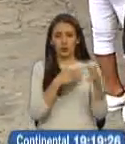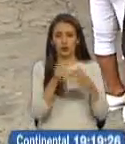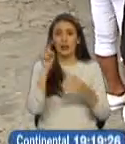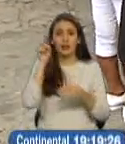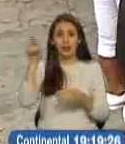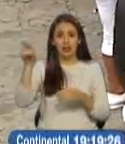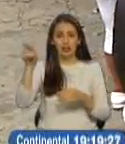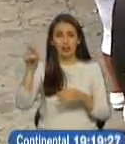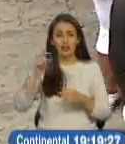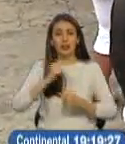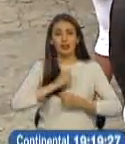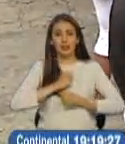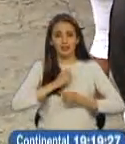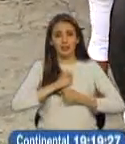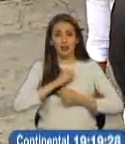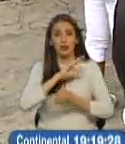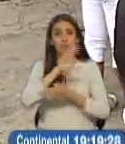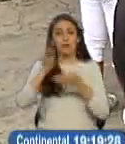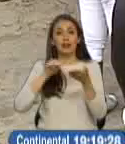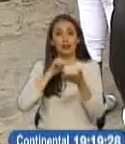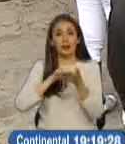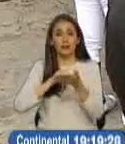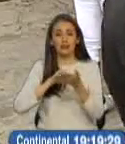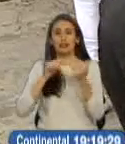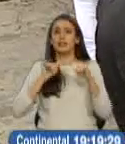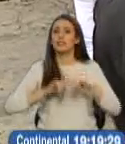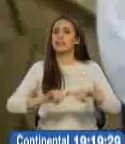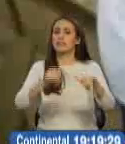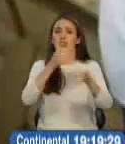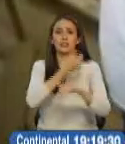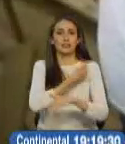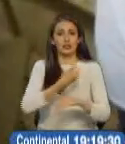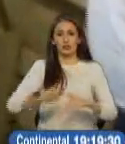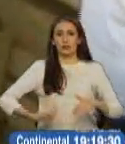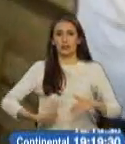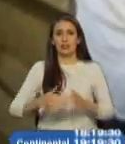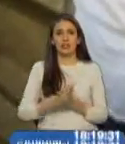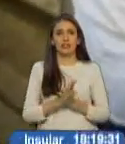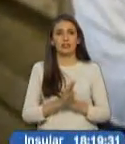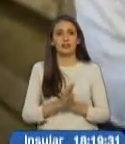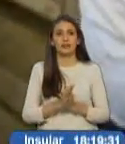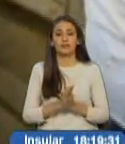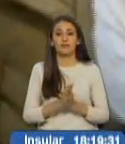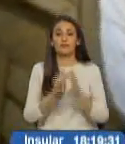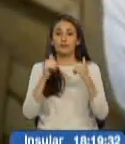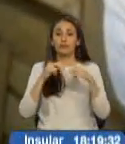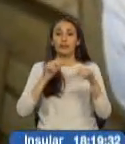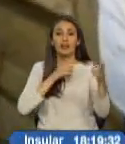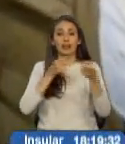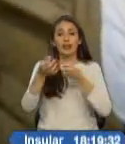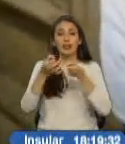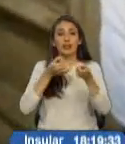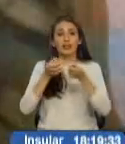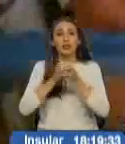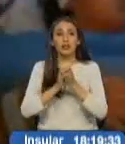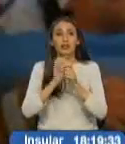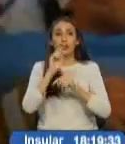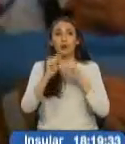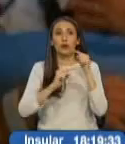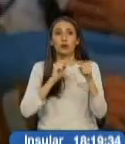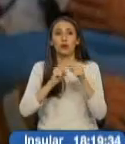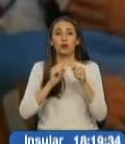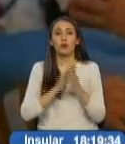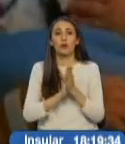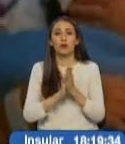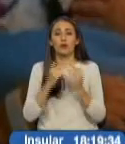él para los manabitas sigue siendo nuestro presidente. Considerando que es un acto de reciprocidad por lo que hizo en su favor. Sepa